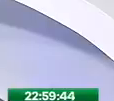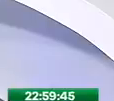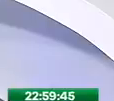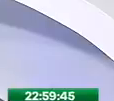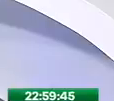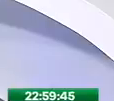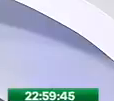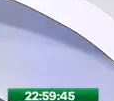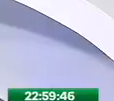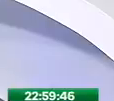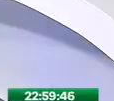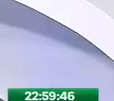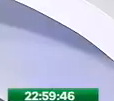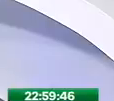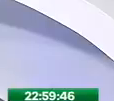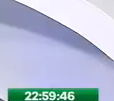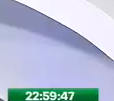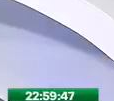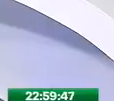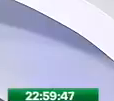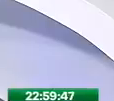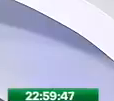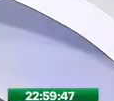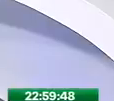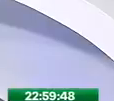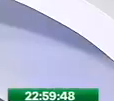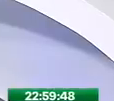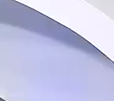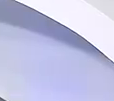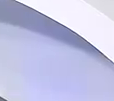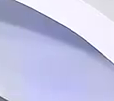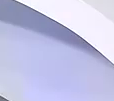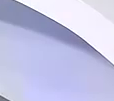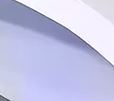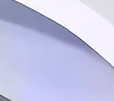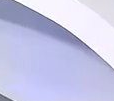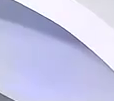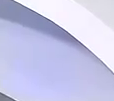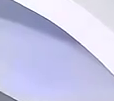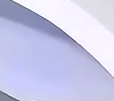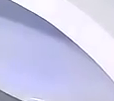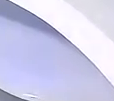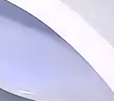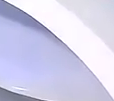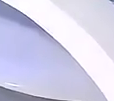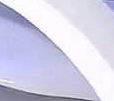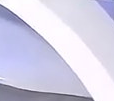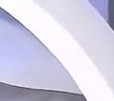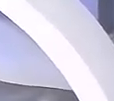los informativos de RTS a partir de las 5:45 de la mañana. Un fuerte abrazo para todos. Buenas noches.